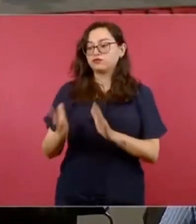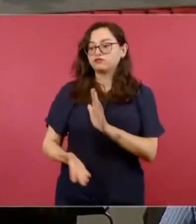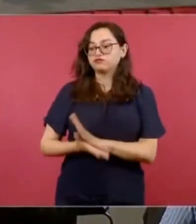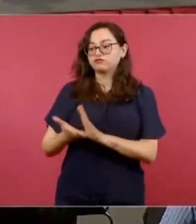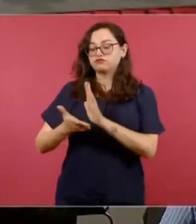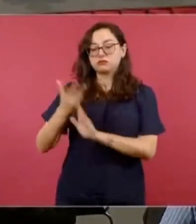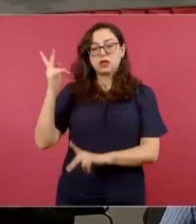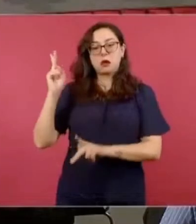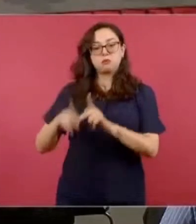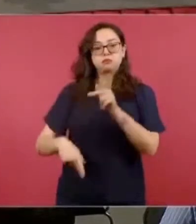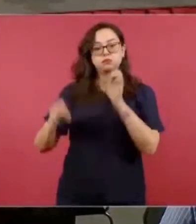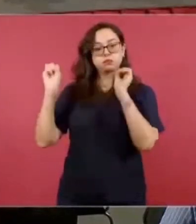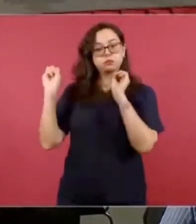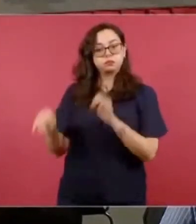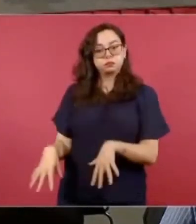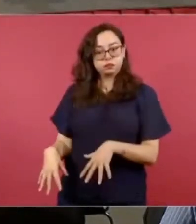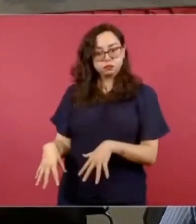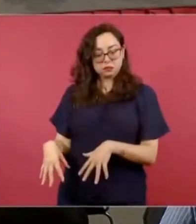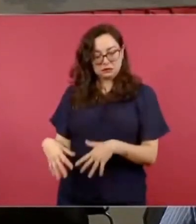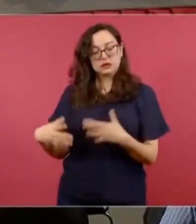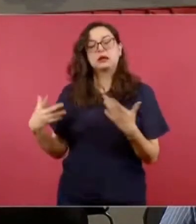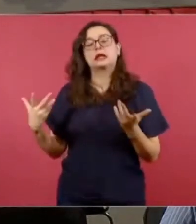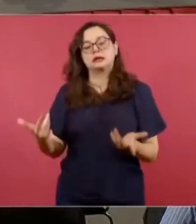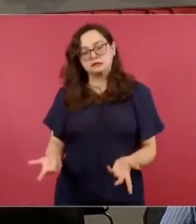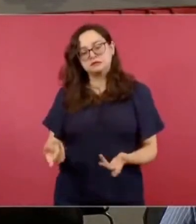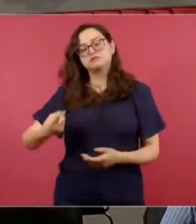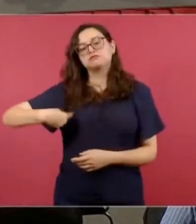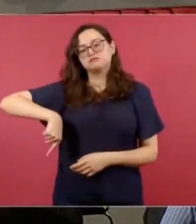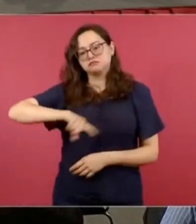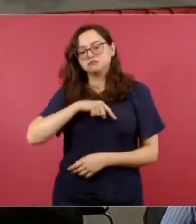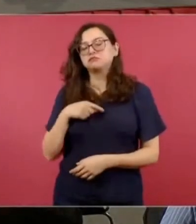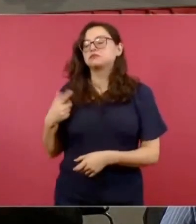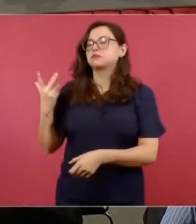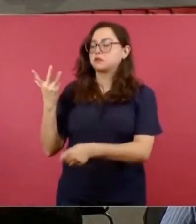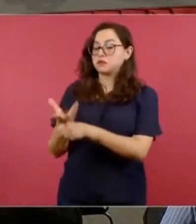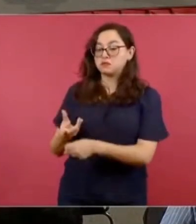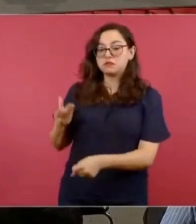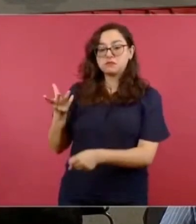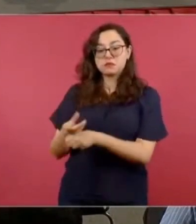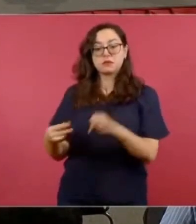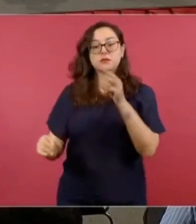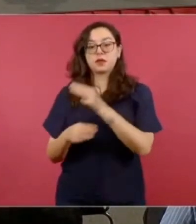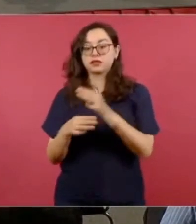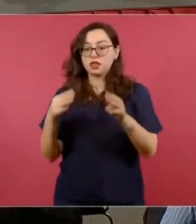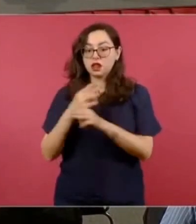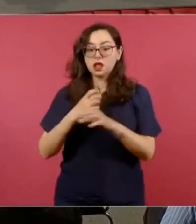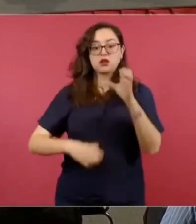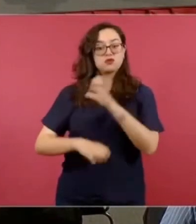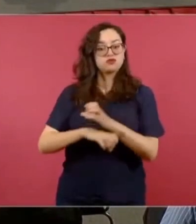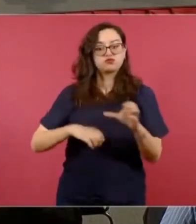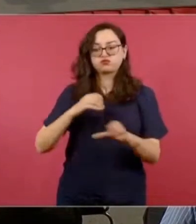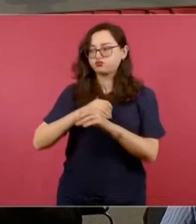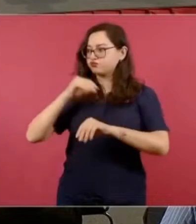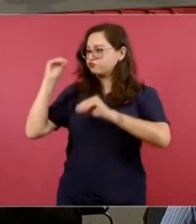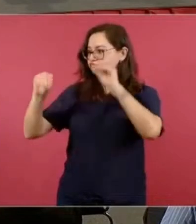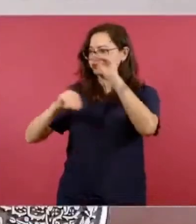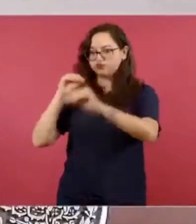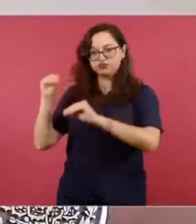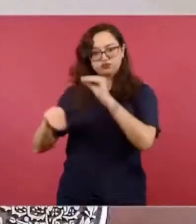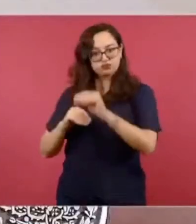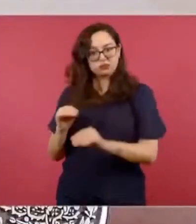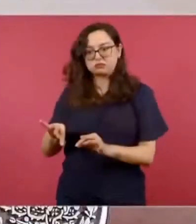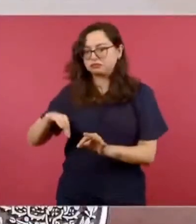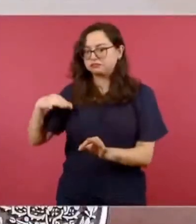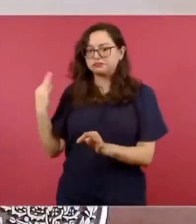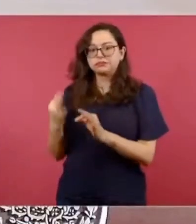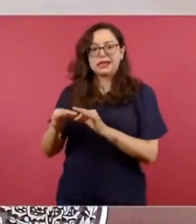concluida. Finalmente se completó el equipamiento que hacía falta y ya fue rescatado y